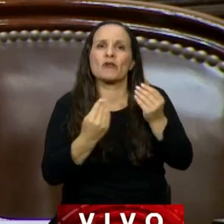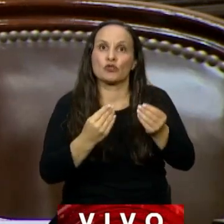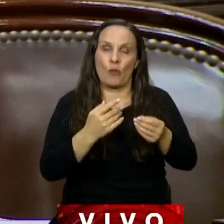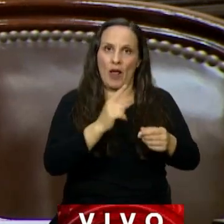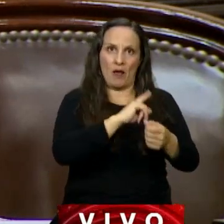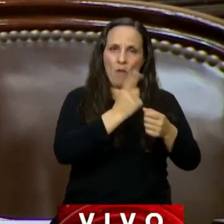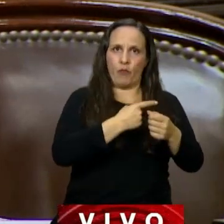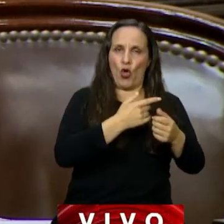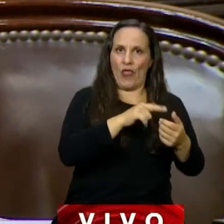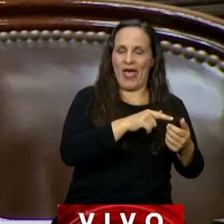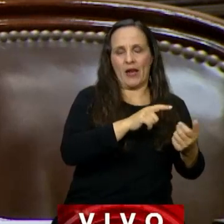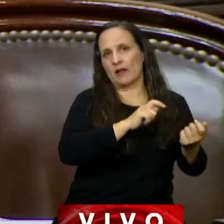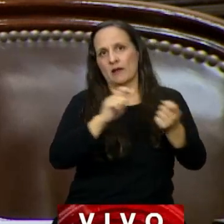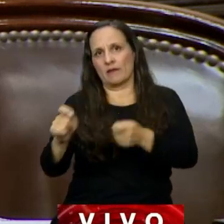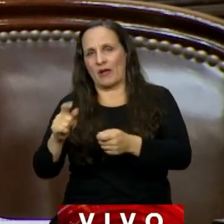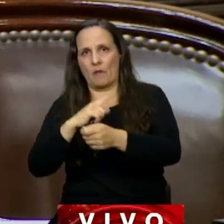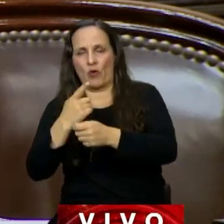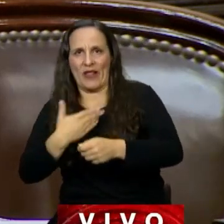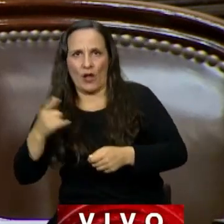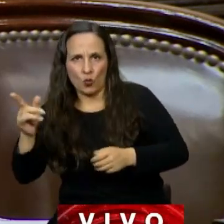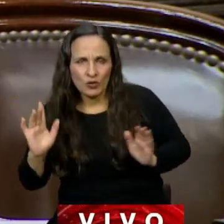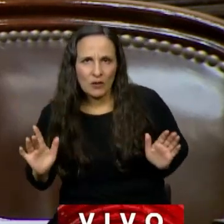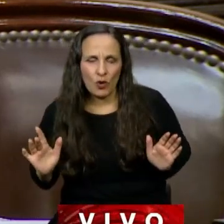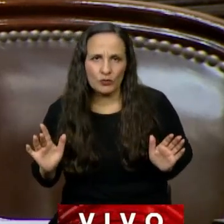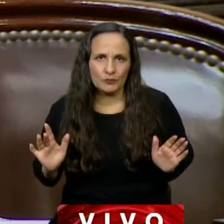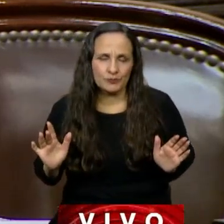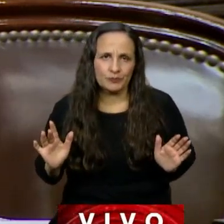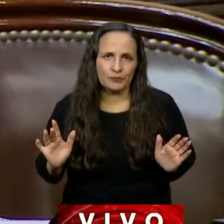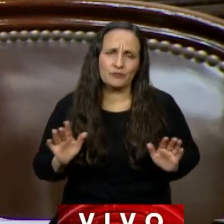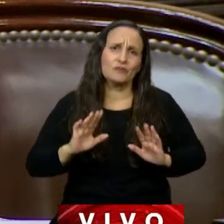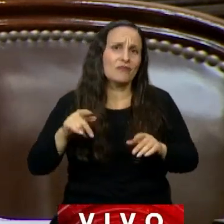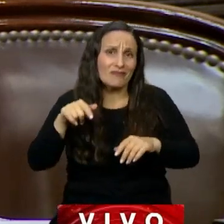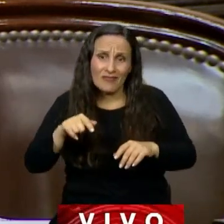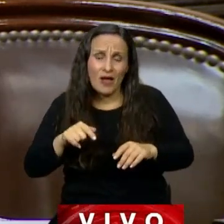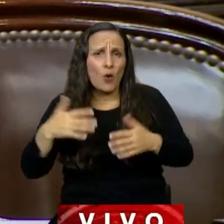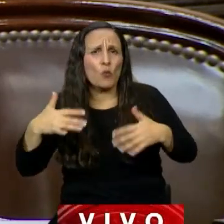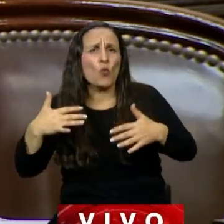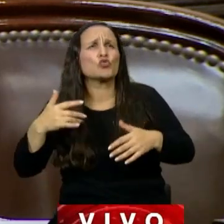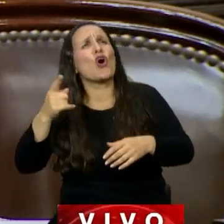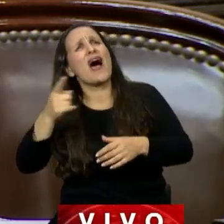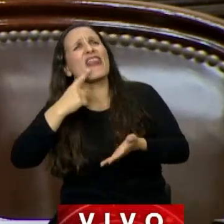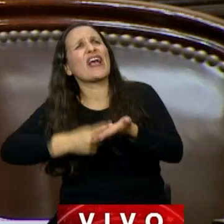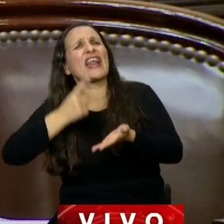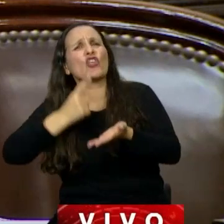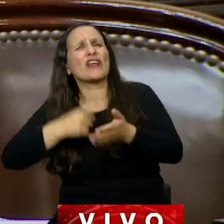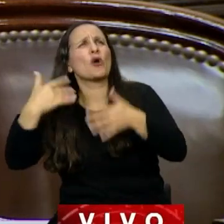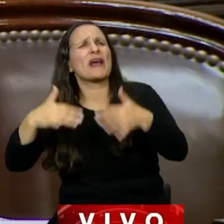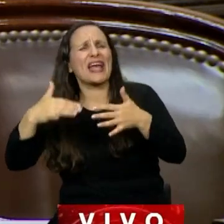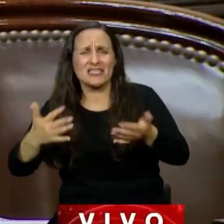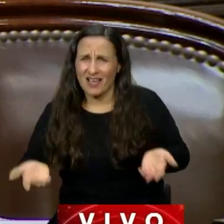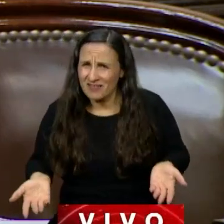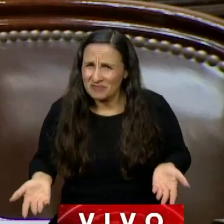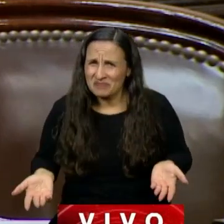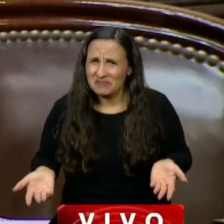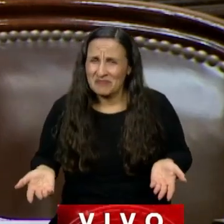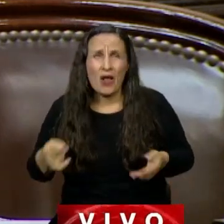facultades en el Poder Ejecutivo. Se vienen decretando muchísimas emergencias. Ninguna emergencia ha